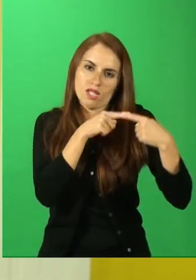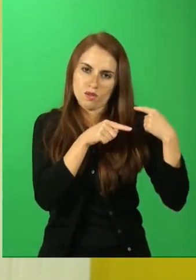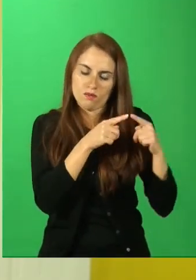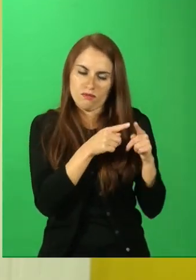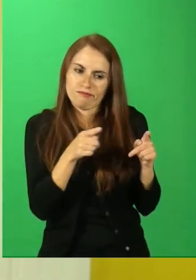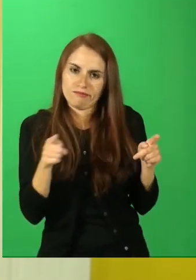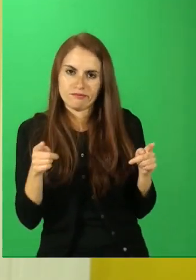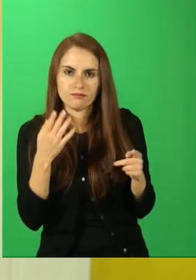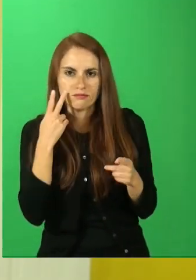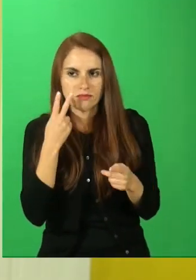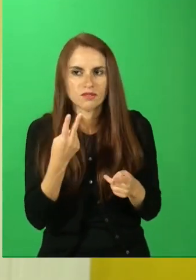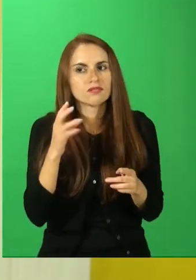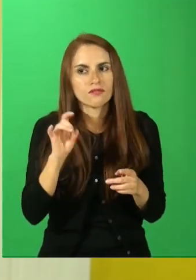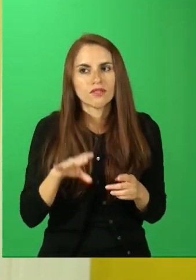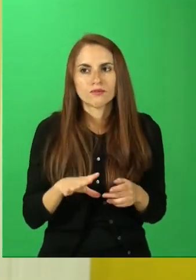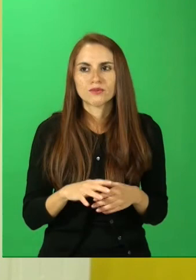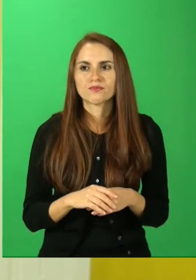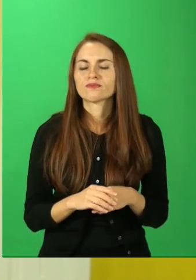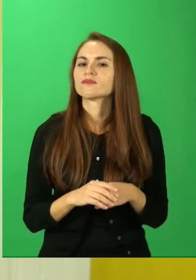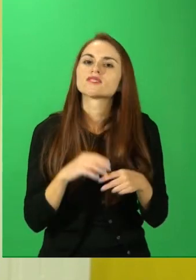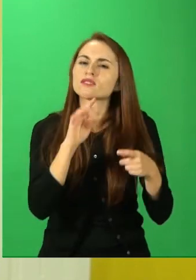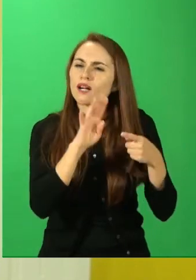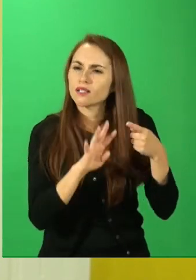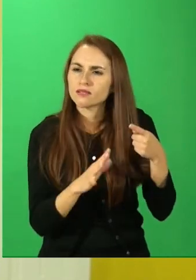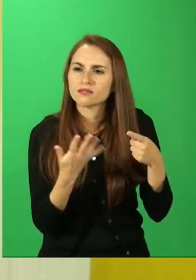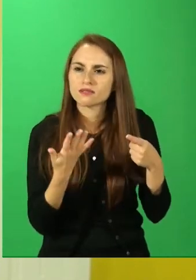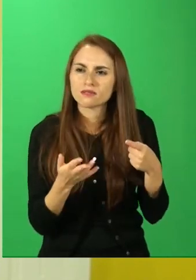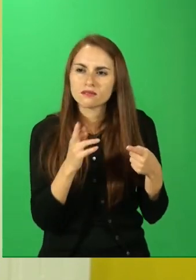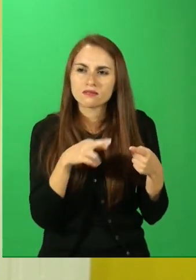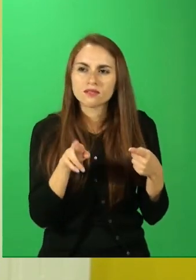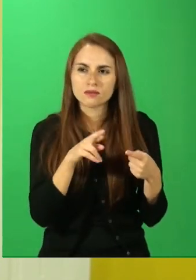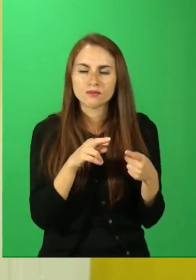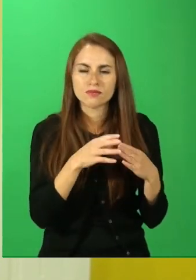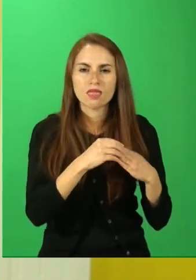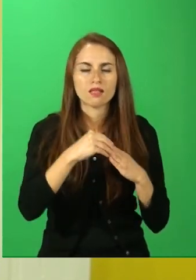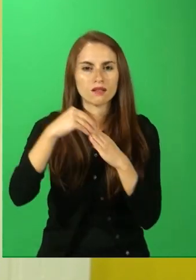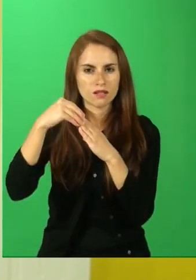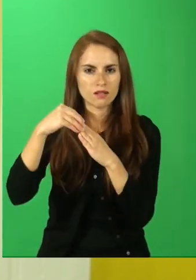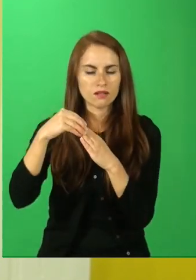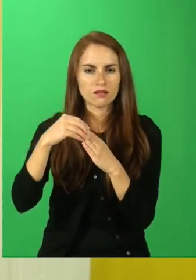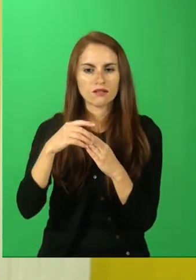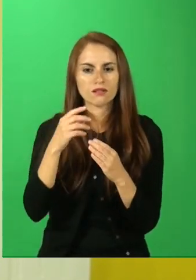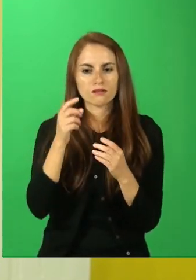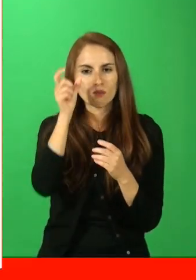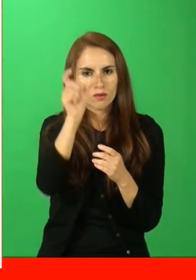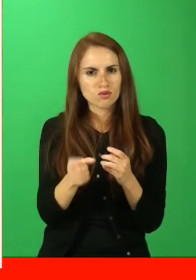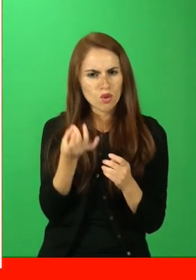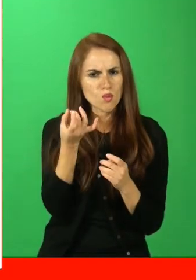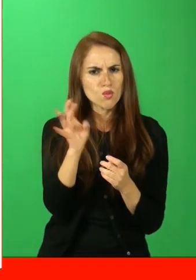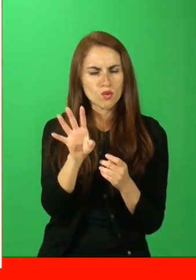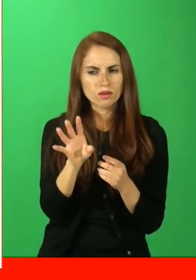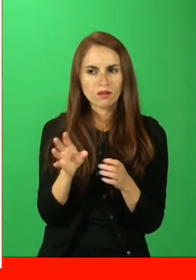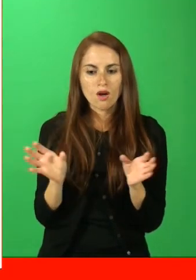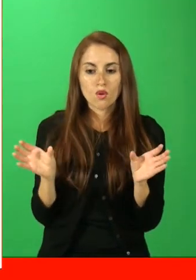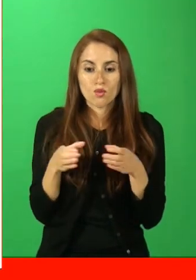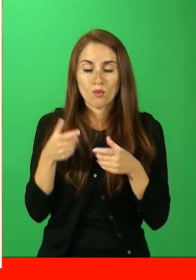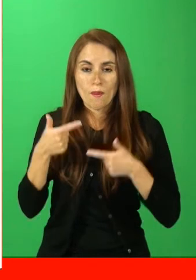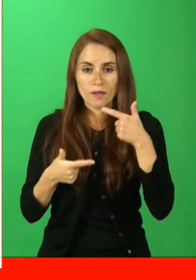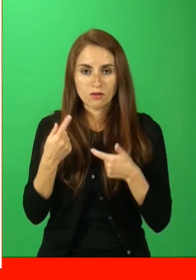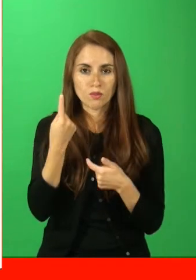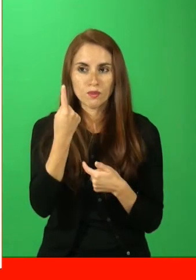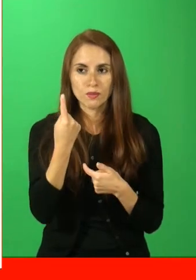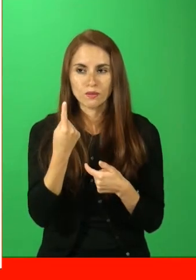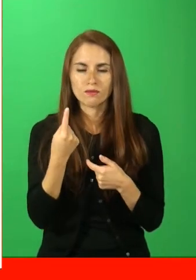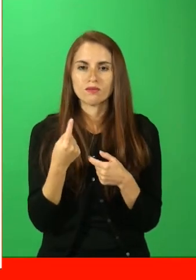también. Ya dijimos las características: un líder indiscutido, un solo partido, un afán